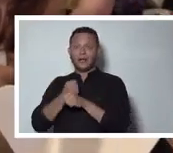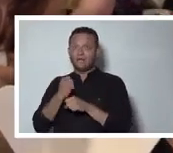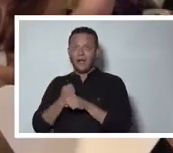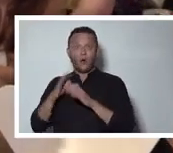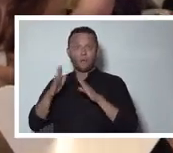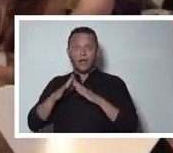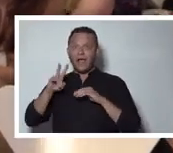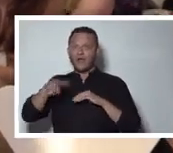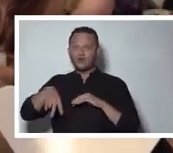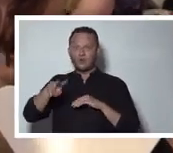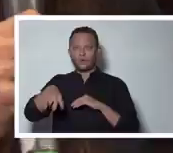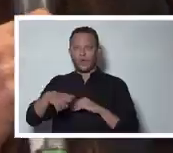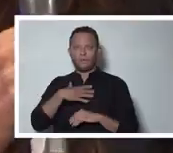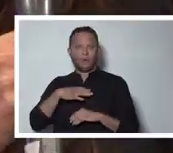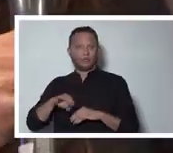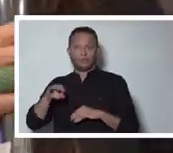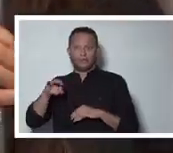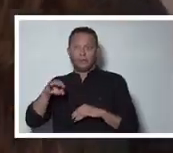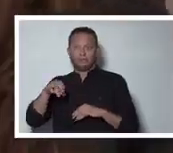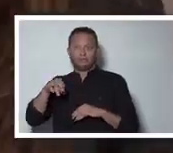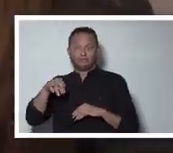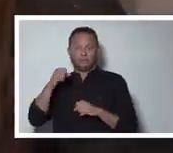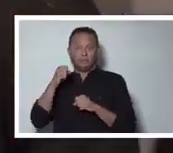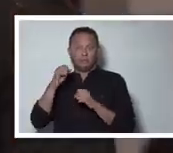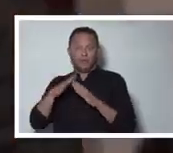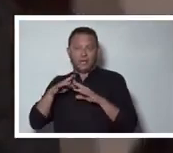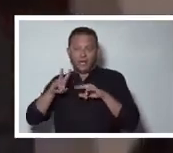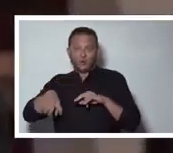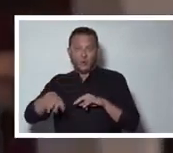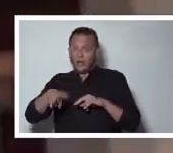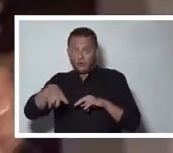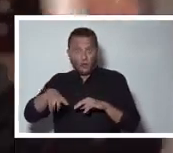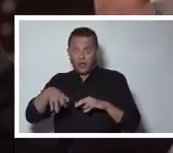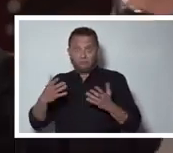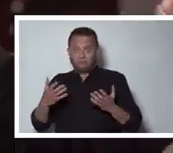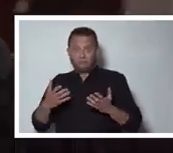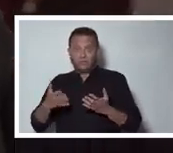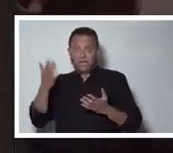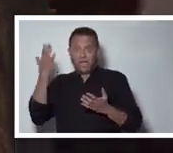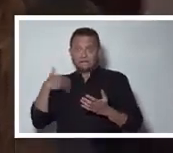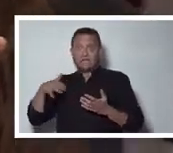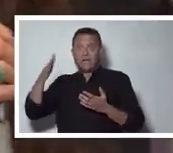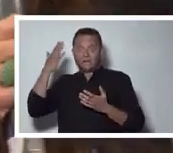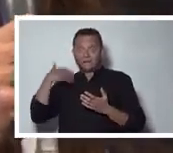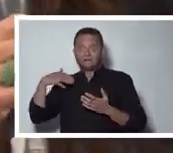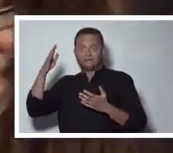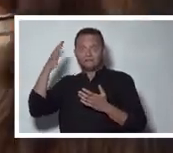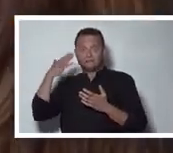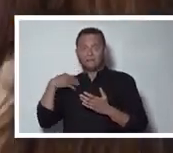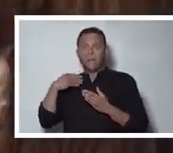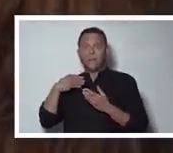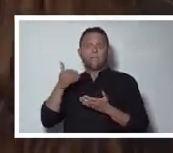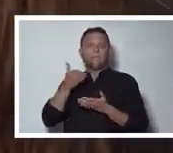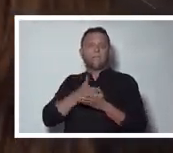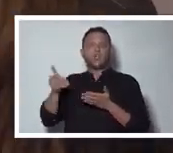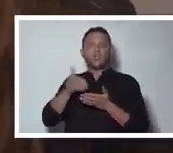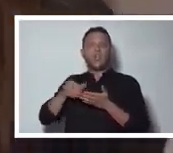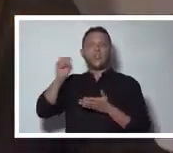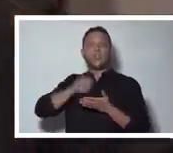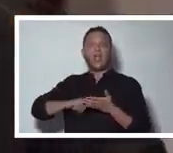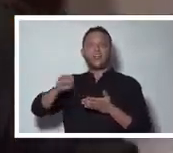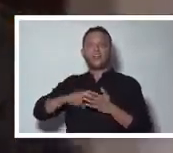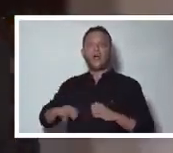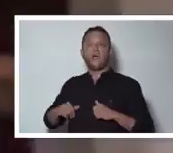para que no hay posibilidad de parar que nunca paró Desde que la civilización hace millones de años